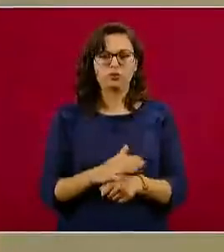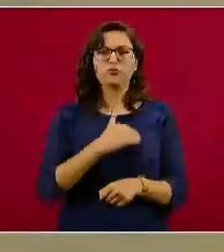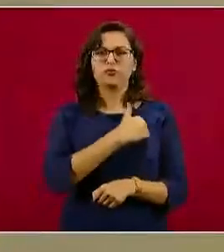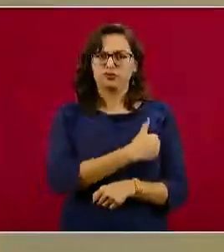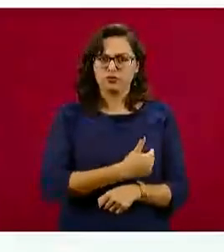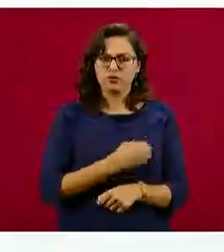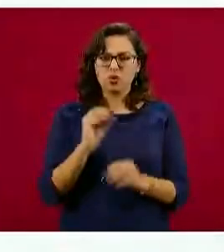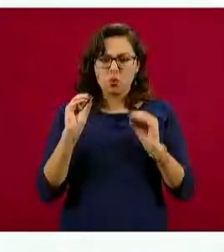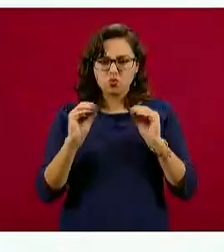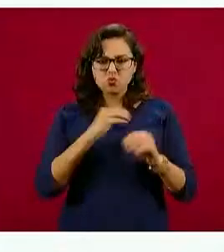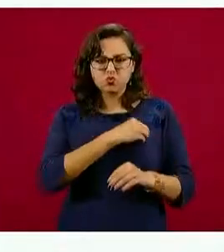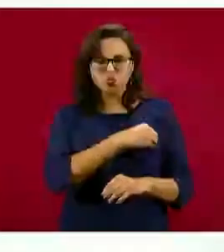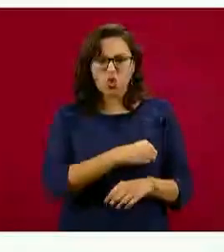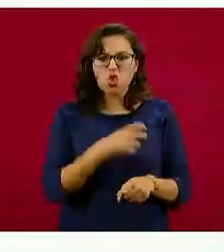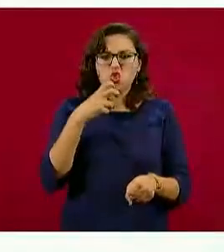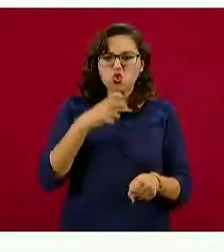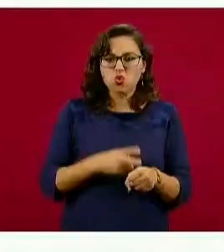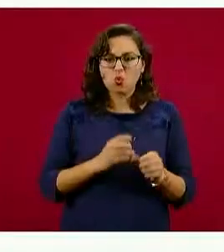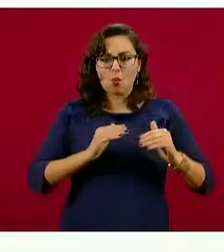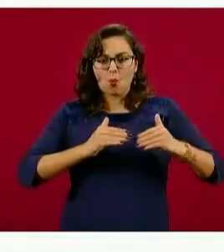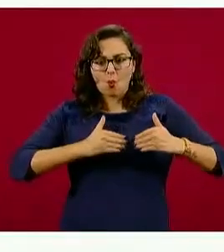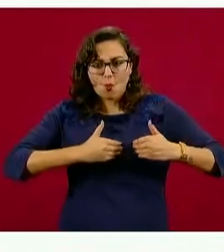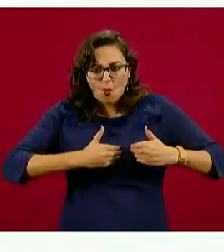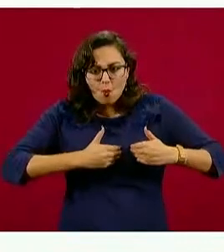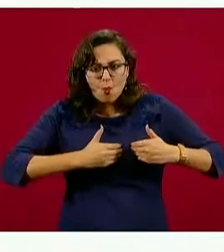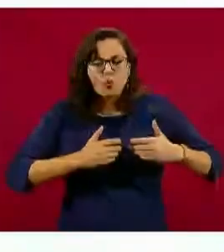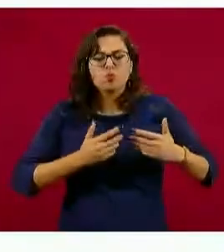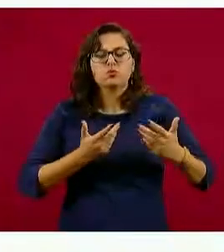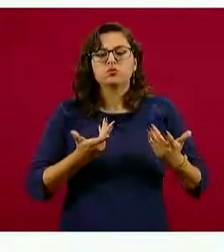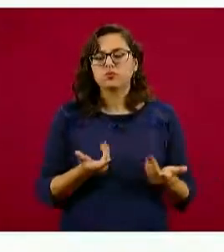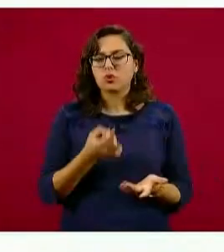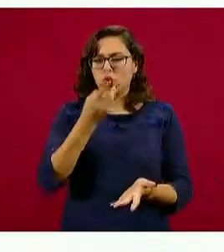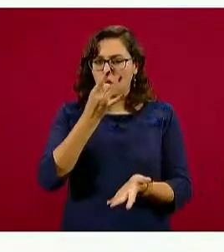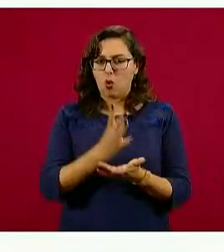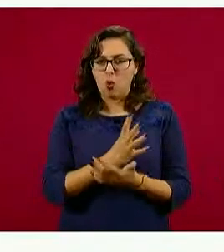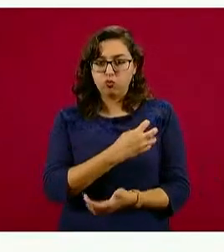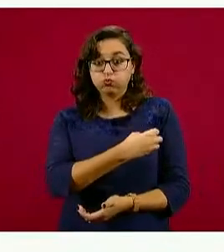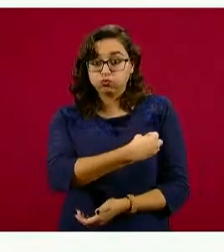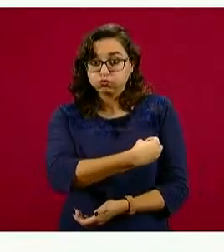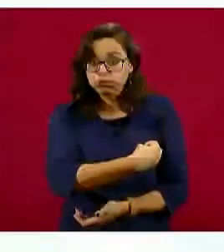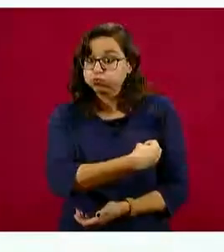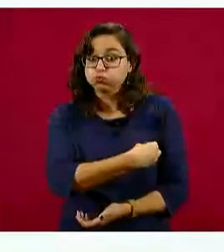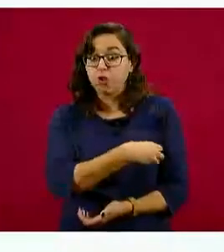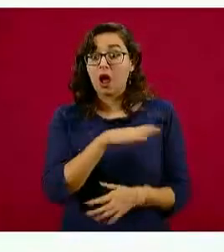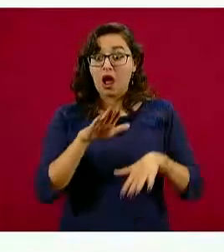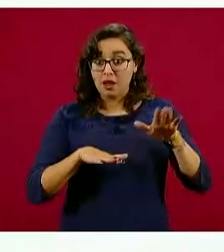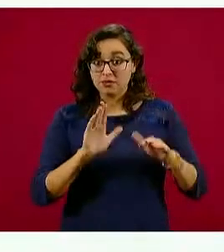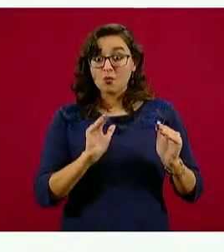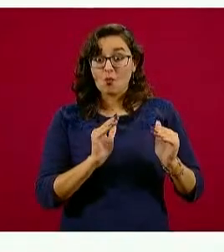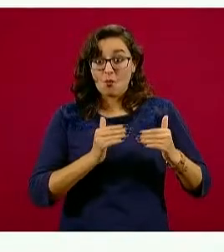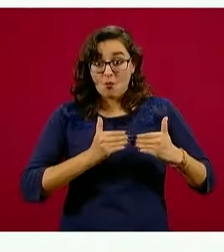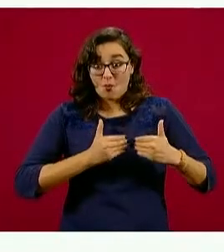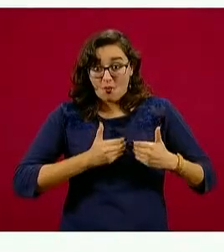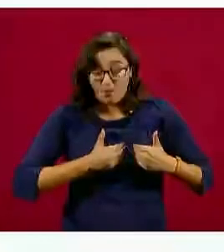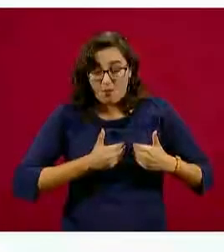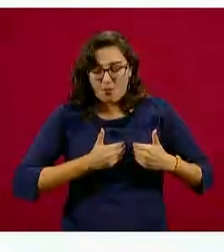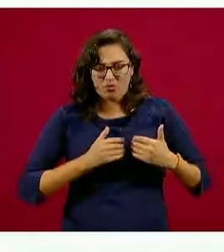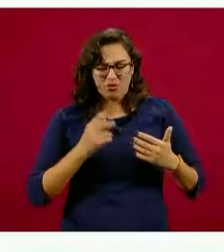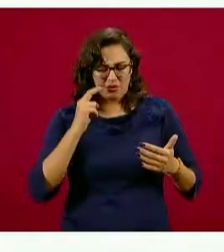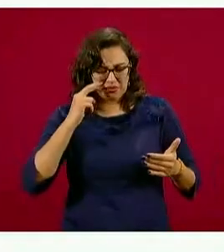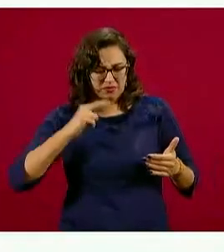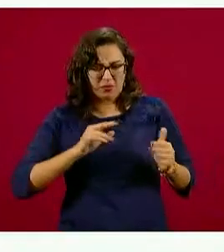bolitas, endurecimientos, hundimientos, no solamente la tumoración, sino también a veces el mismo cáncer puede hacer que haya una retracción de la